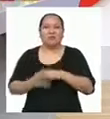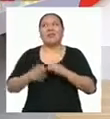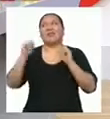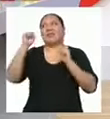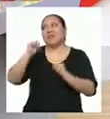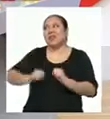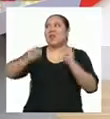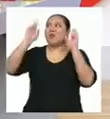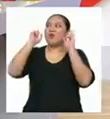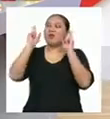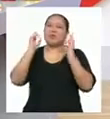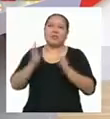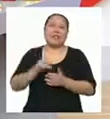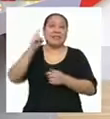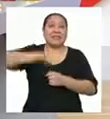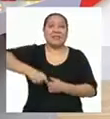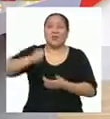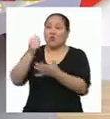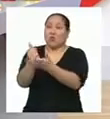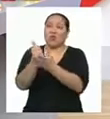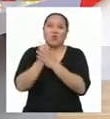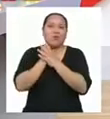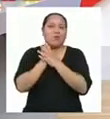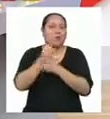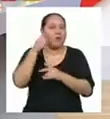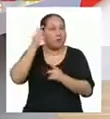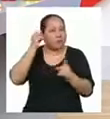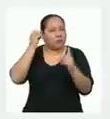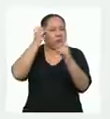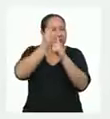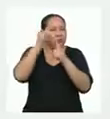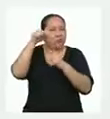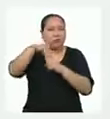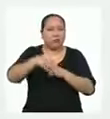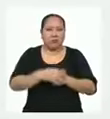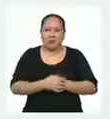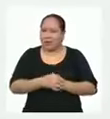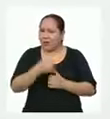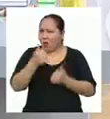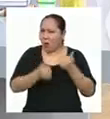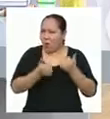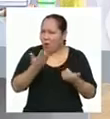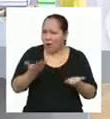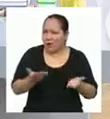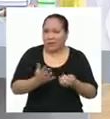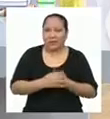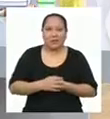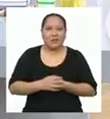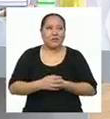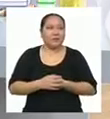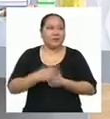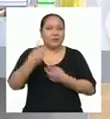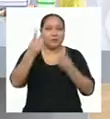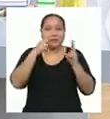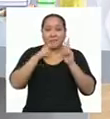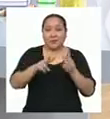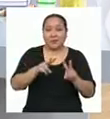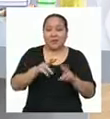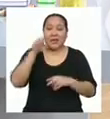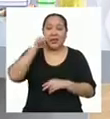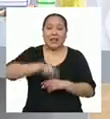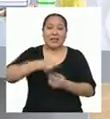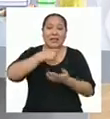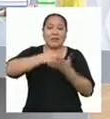suerte, porque necesitamos de su ayuda para poder cumplir nuestro último desafío. ¿De qué se trata? Mire, la semana pasada